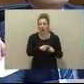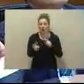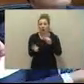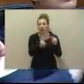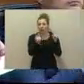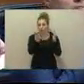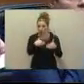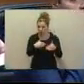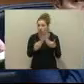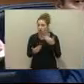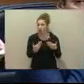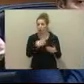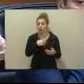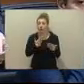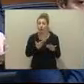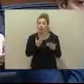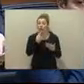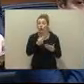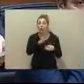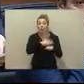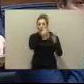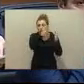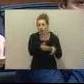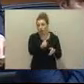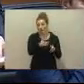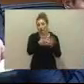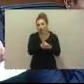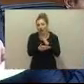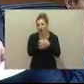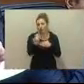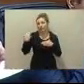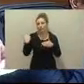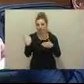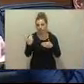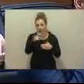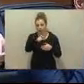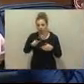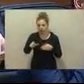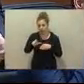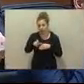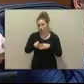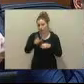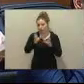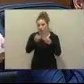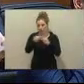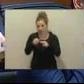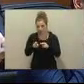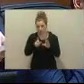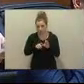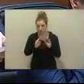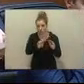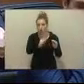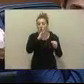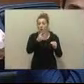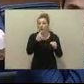que posiblemente no sea tanto culpa de usted, sino de la herencia que recibe. Que, repito, insisto, la sintonía con usted porque nosotros